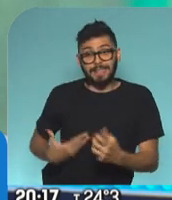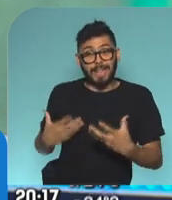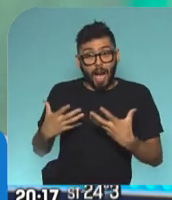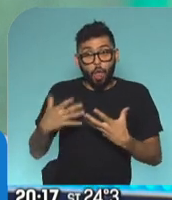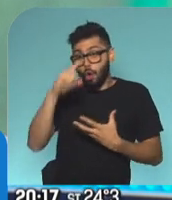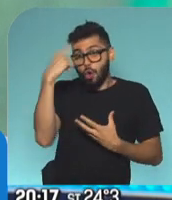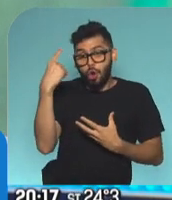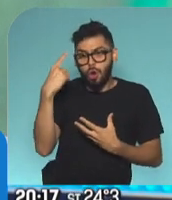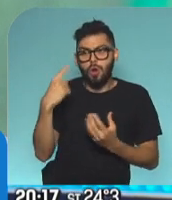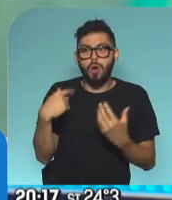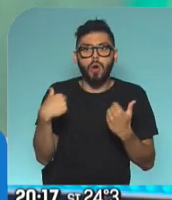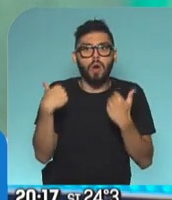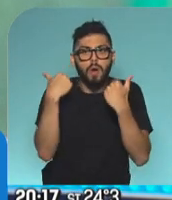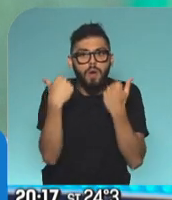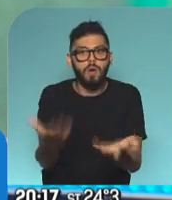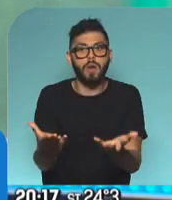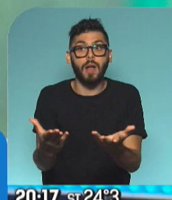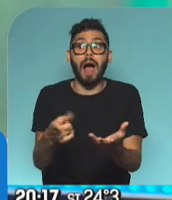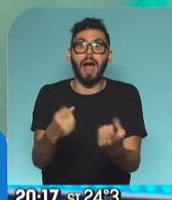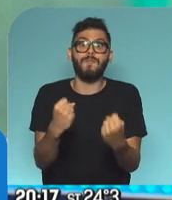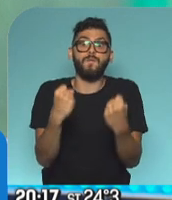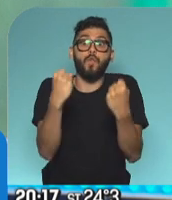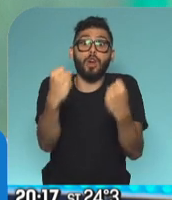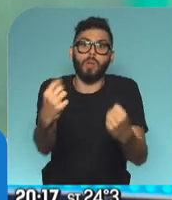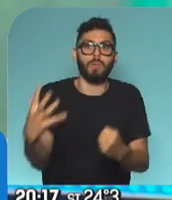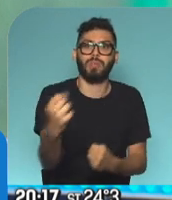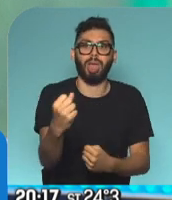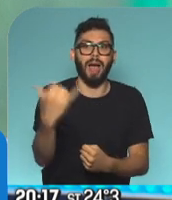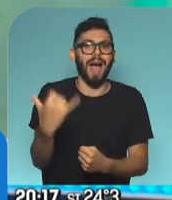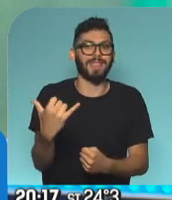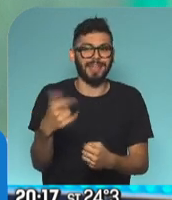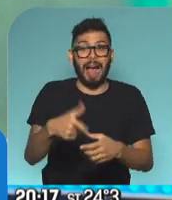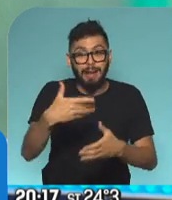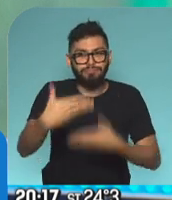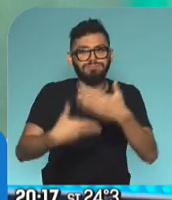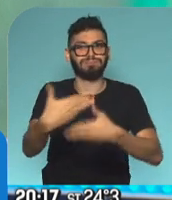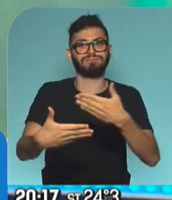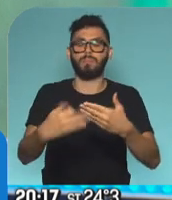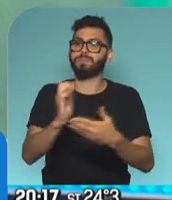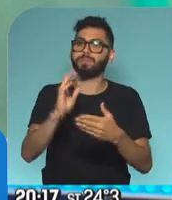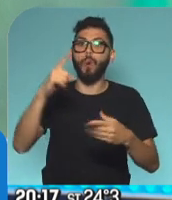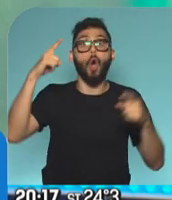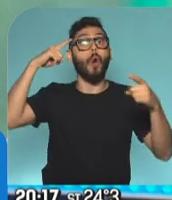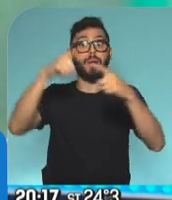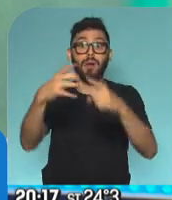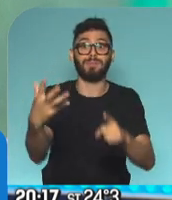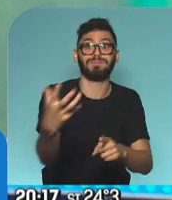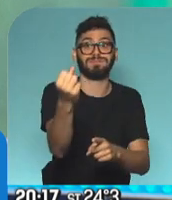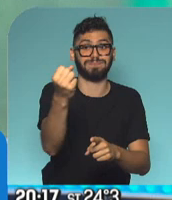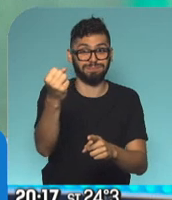condiciones tiene sentido y llega a un lugar de desarrollo de desarrollo de alcanzar objetivos de